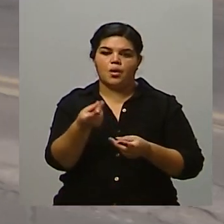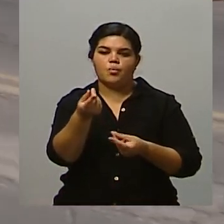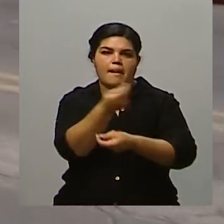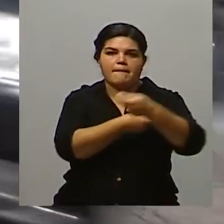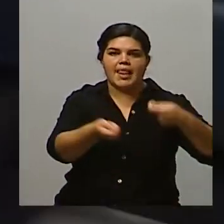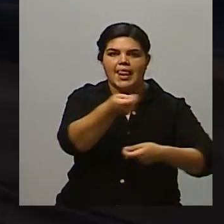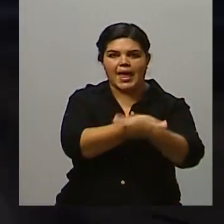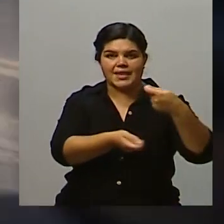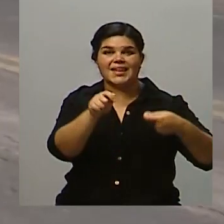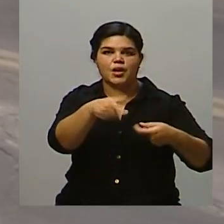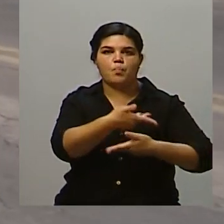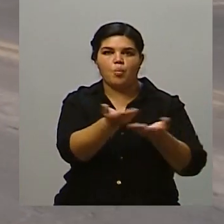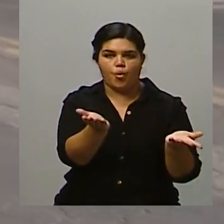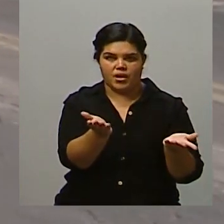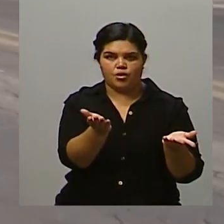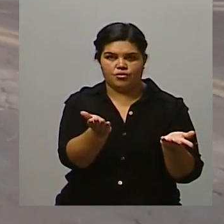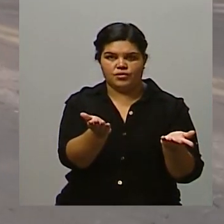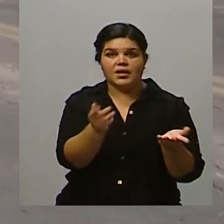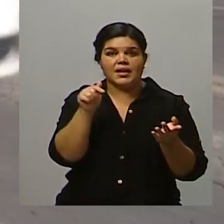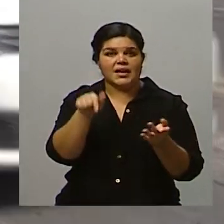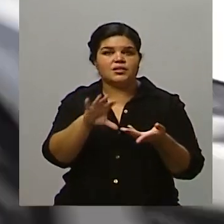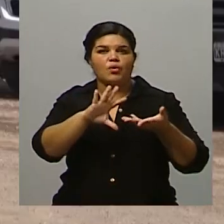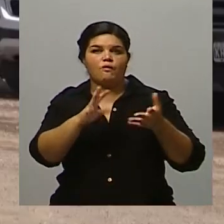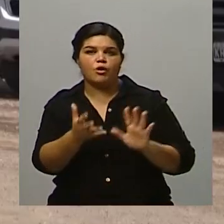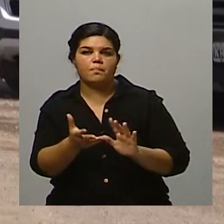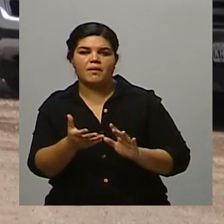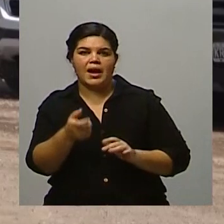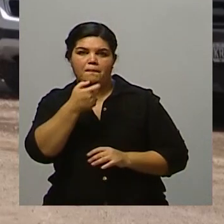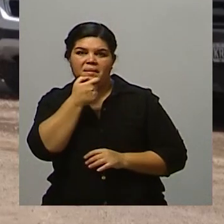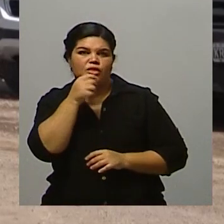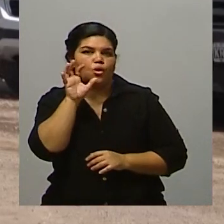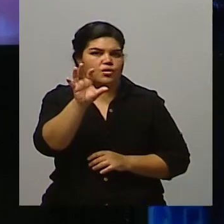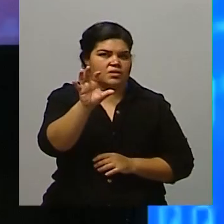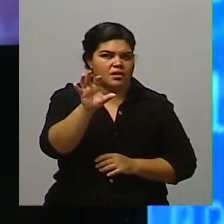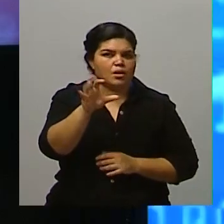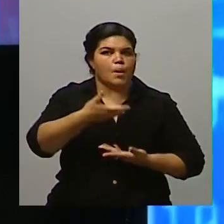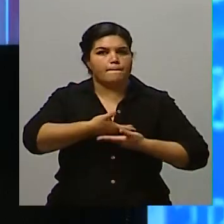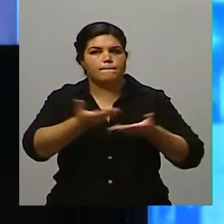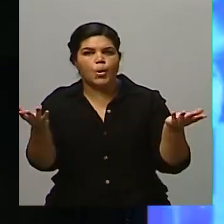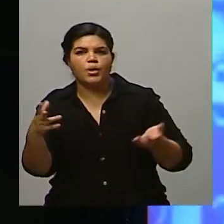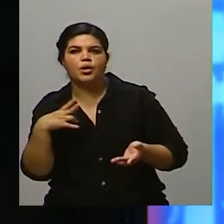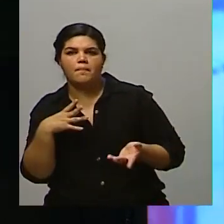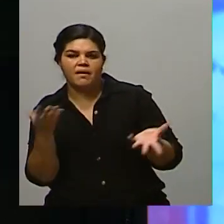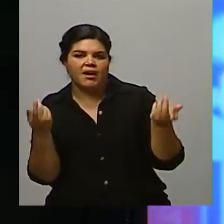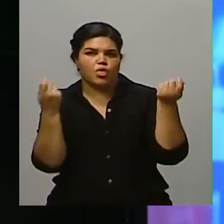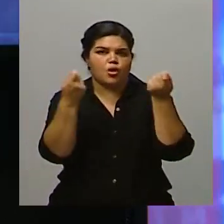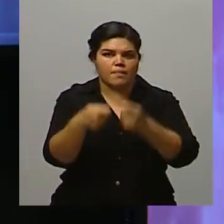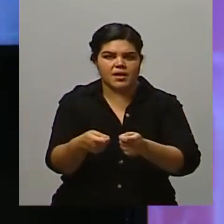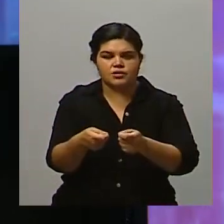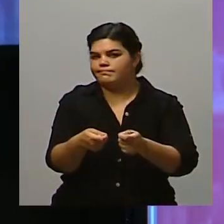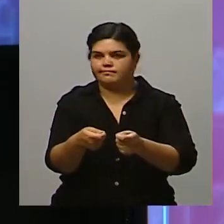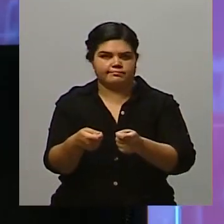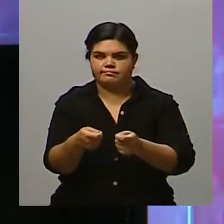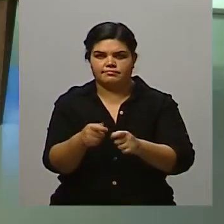realizado. Actualmente eso, la participación pública-privada en la provincia no tiene dimensión, y calculo que a nivel